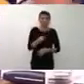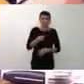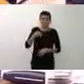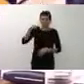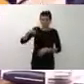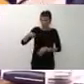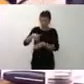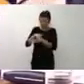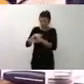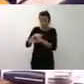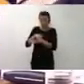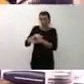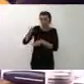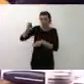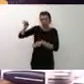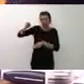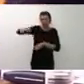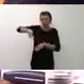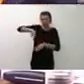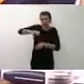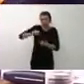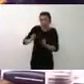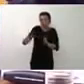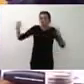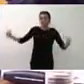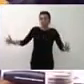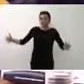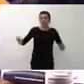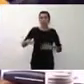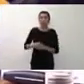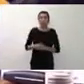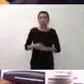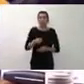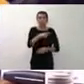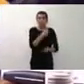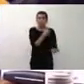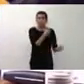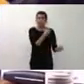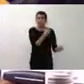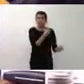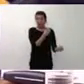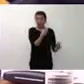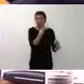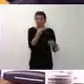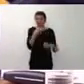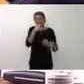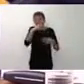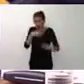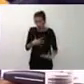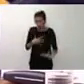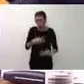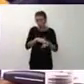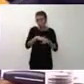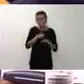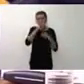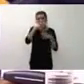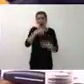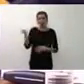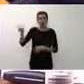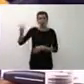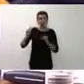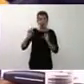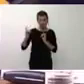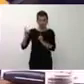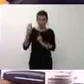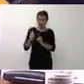Pues le tendré que decir que en esas avenidas está la gente en las calles clamando libertad. Está la gente en las calles clamando un